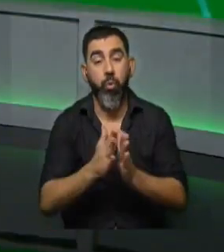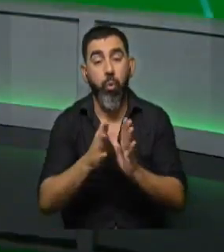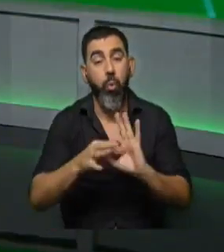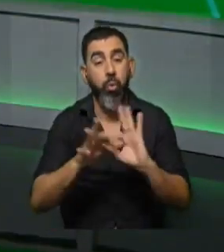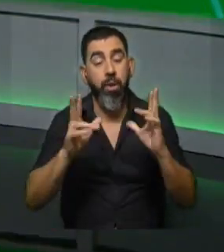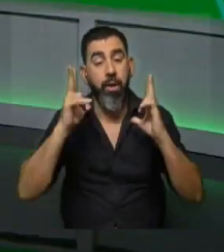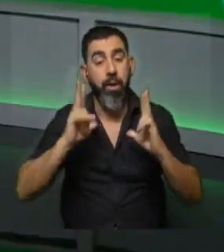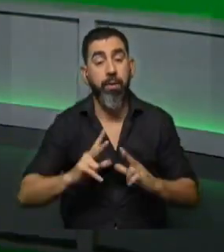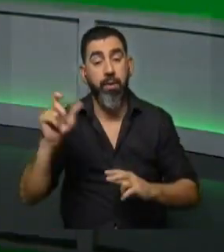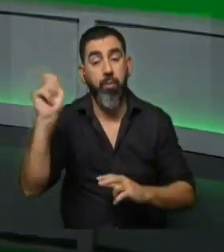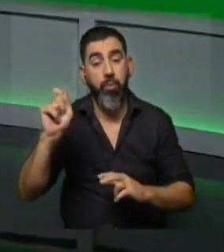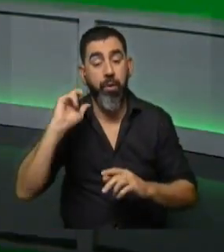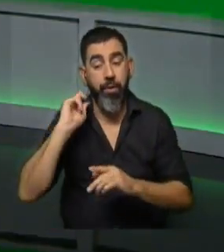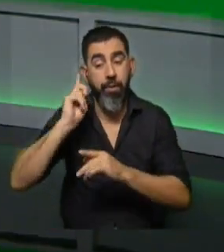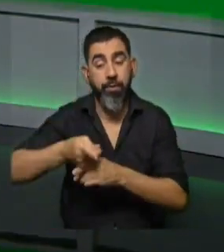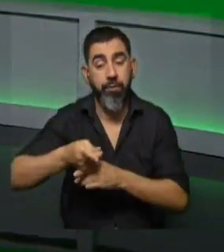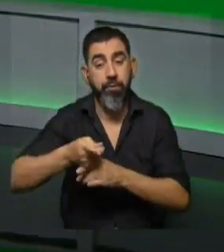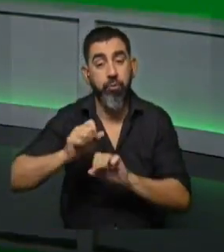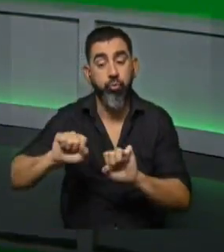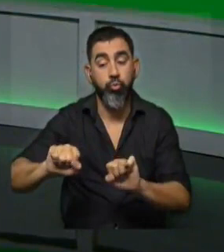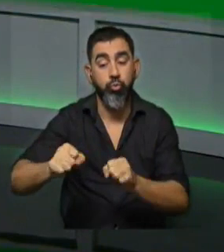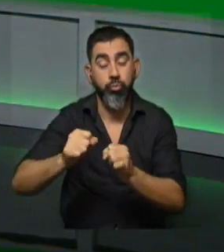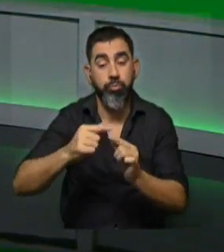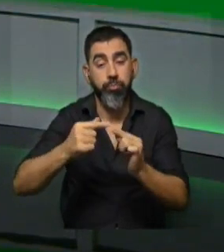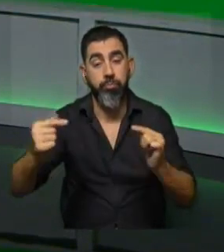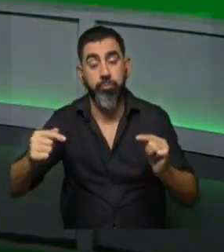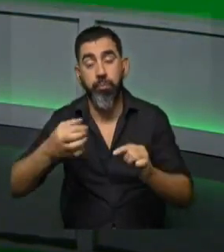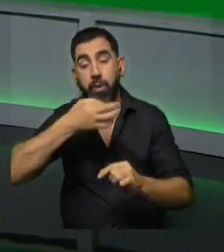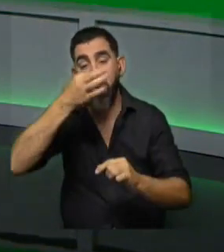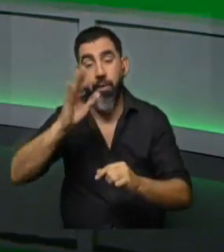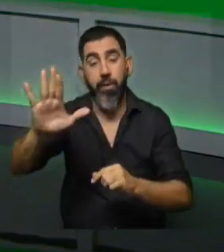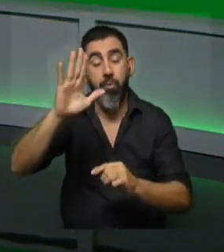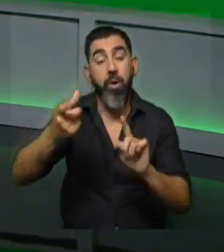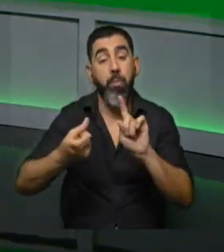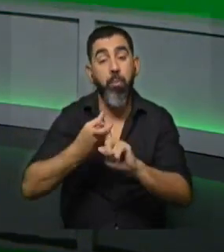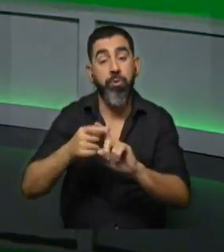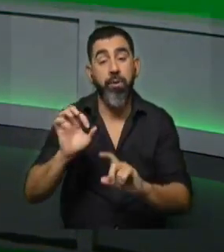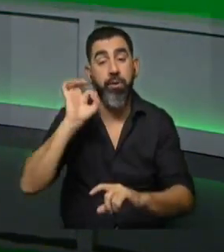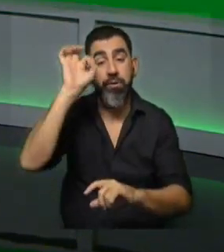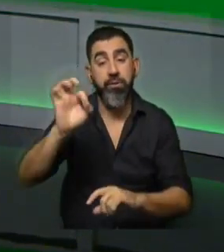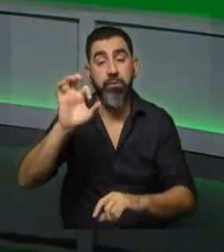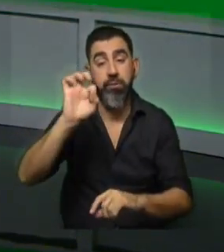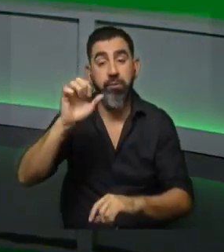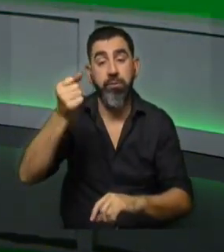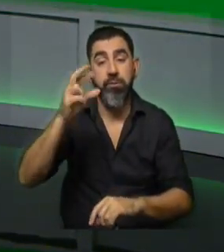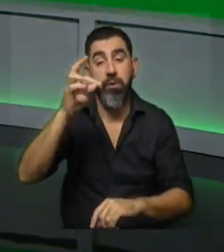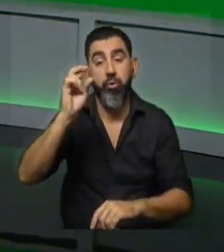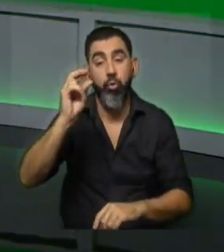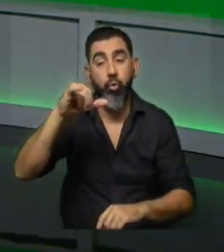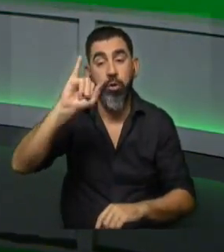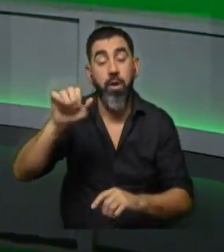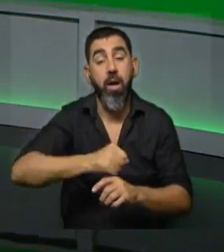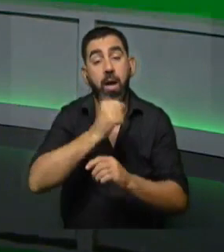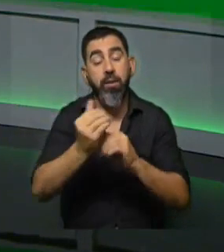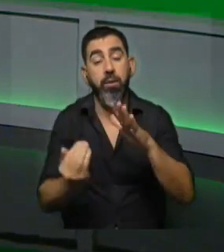transparencia y ética pública resolvió el efecto suspensivo de la declaración jurada de la esposa del senador del partido Nacional Juan sartori hasta